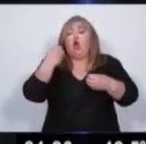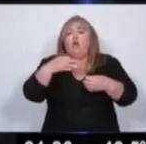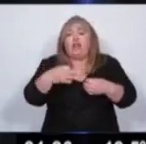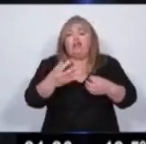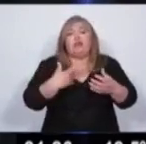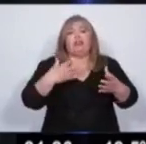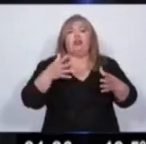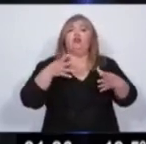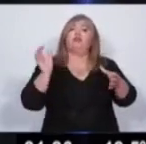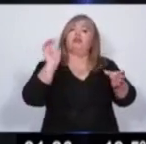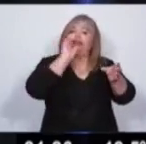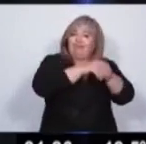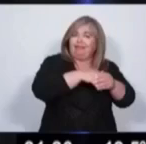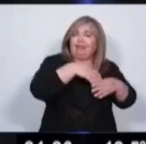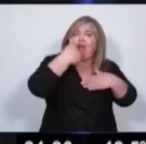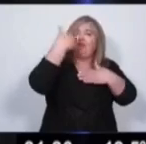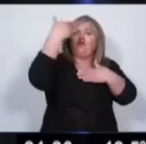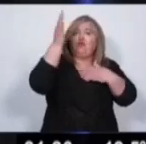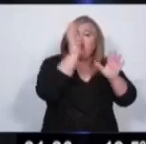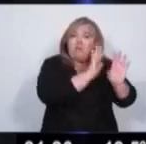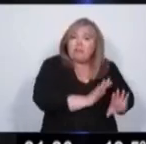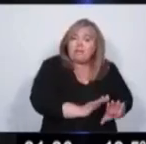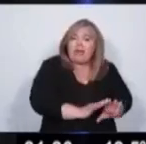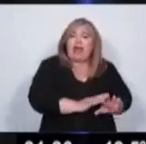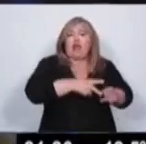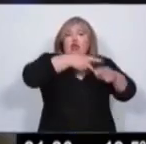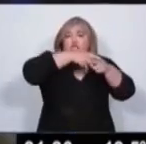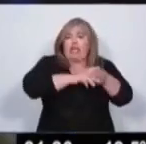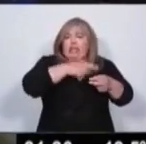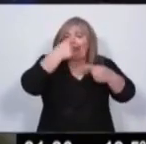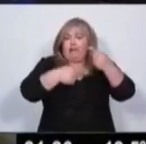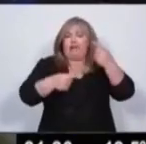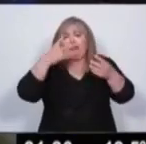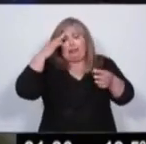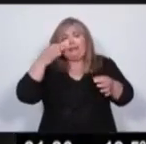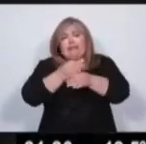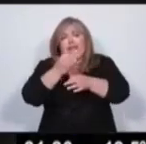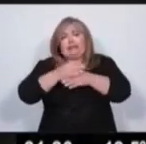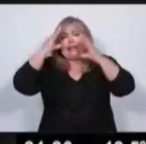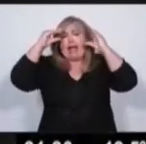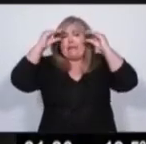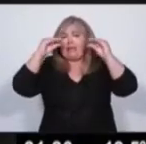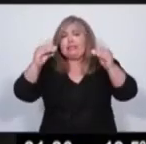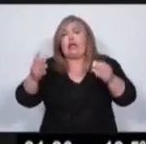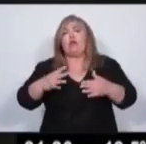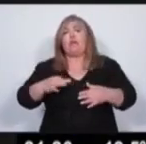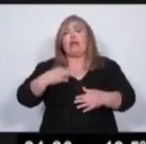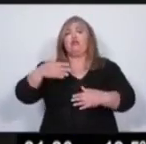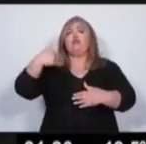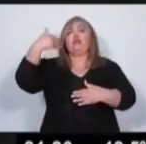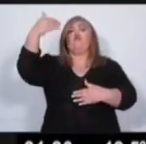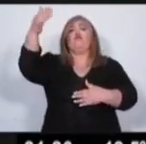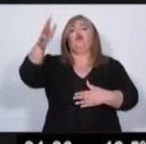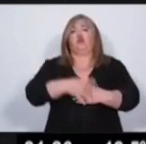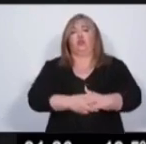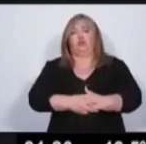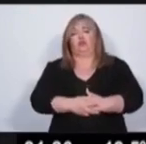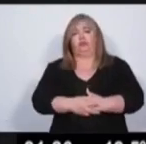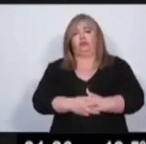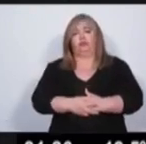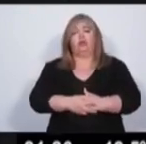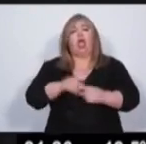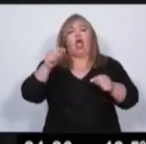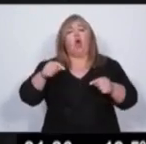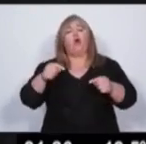que los haga incluir en la vida laboral esa es nuestra propuesta Gracias candidato ha llegado el turno